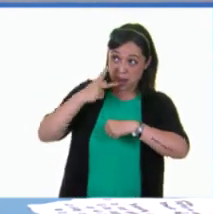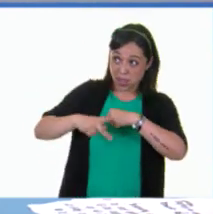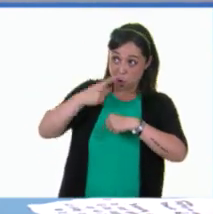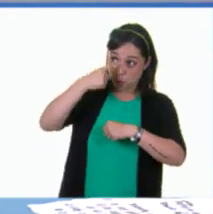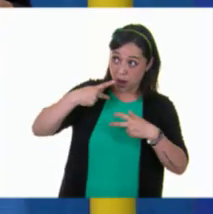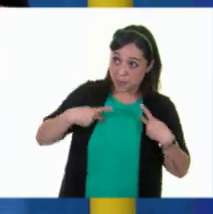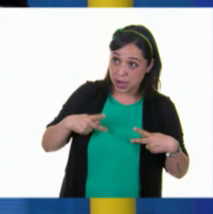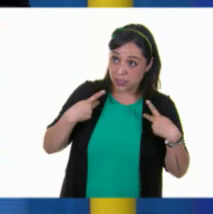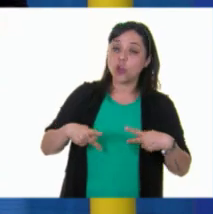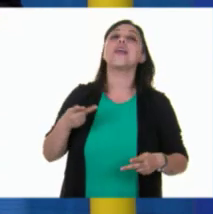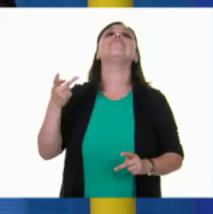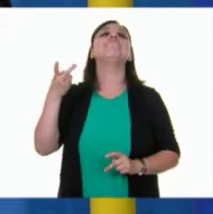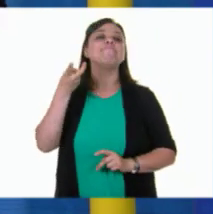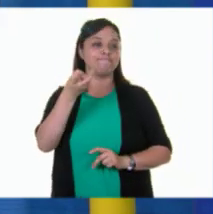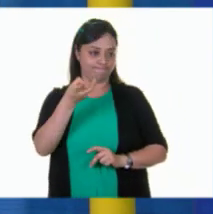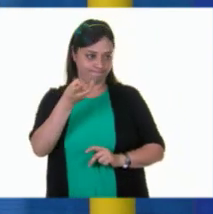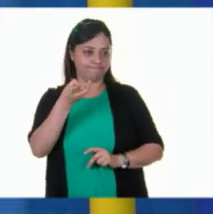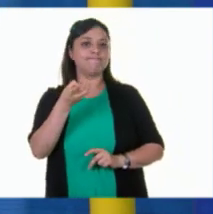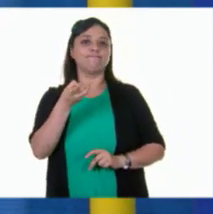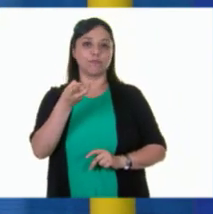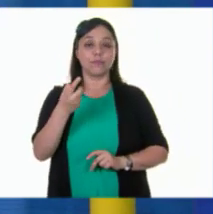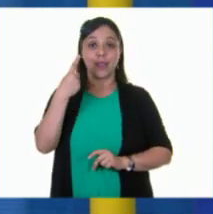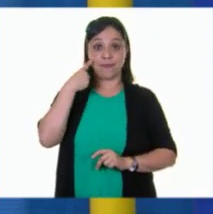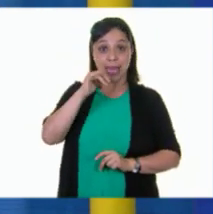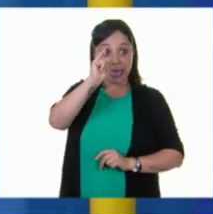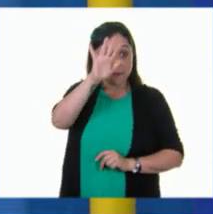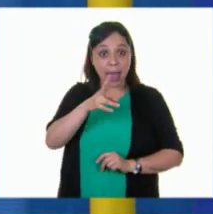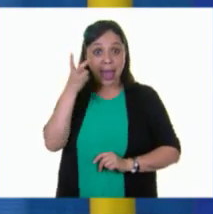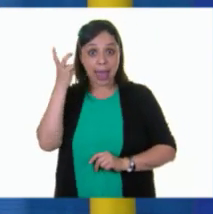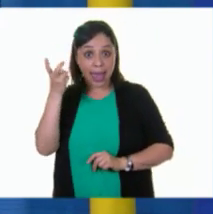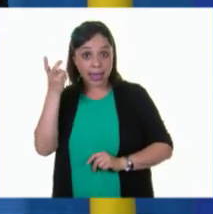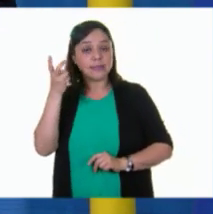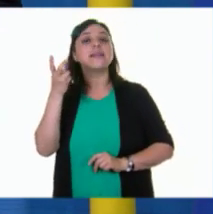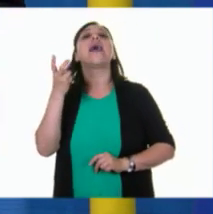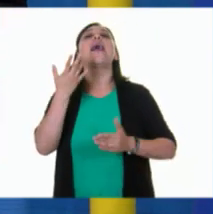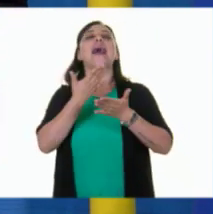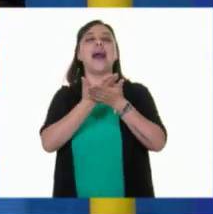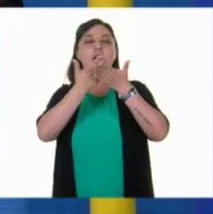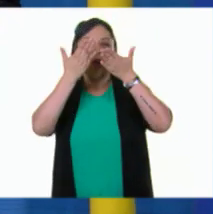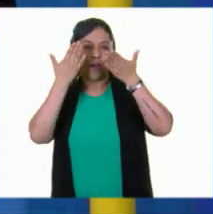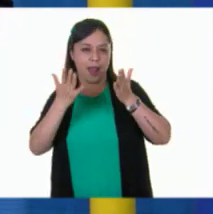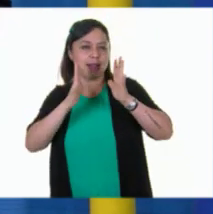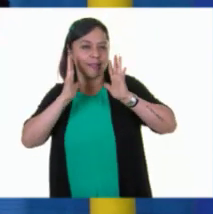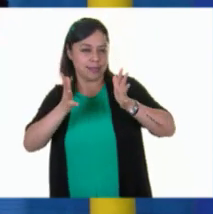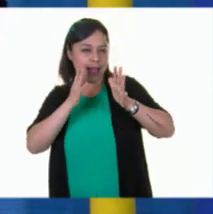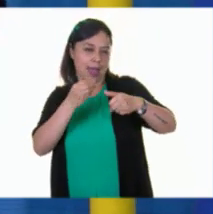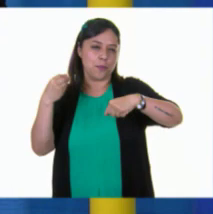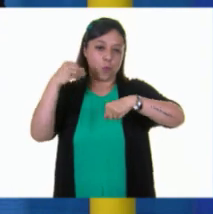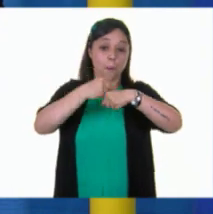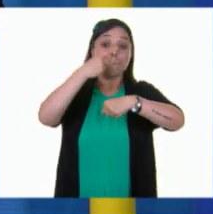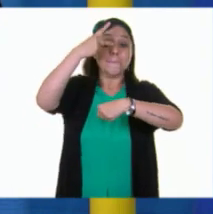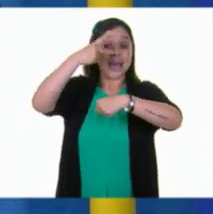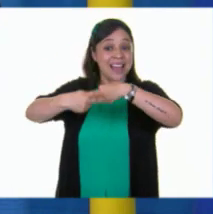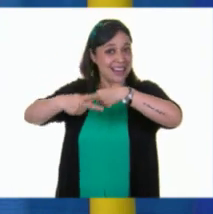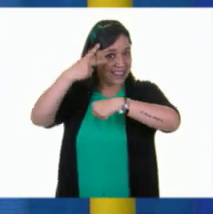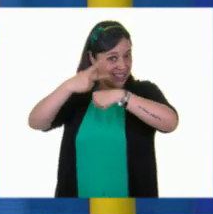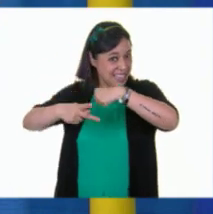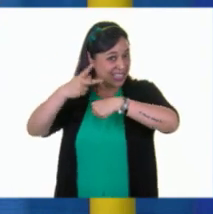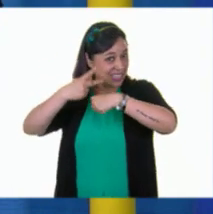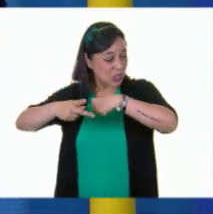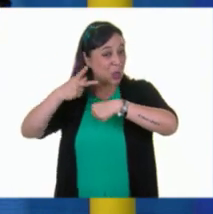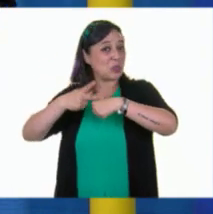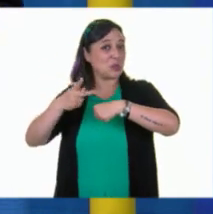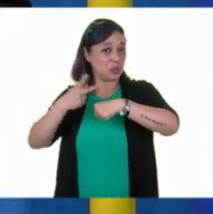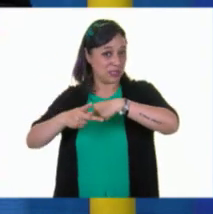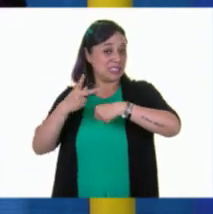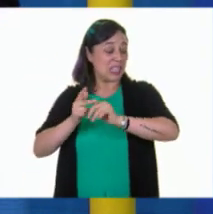gente. Correcto. Ahora, de esas imágenes que colocamos, ya que escribimos peligros o amenazas para la